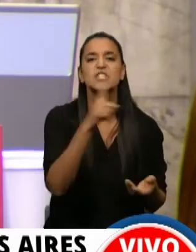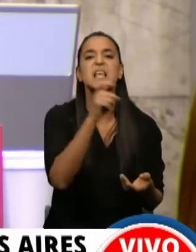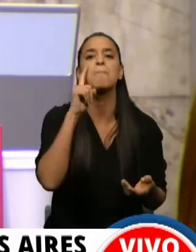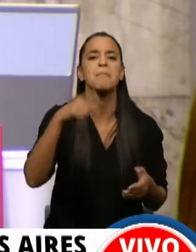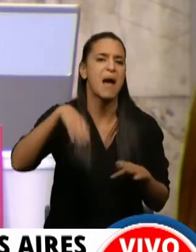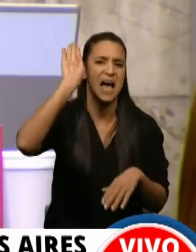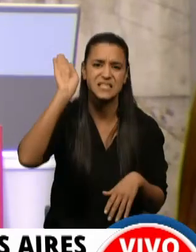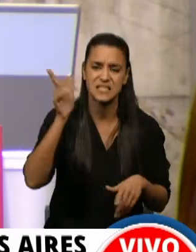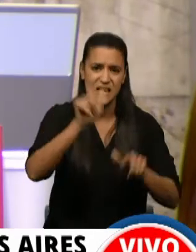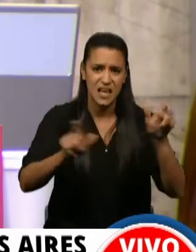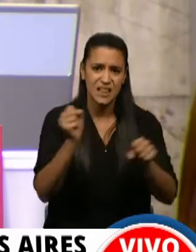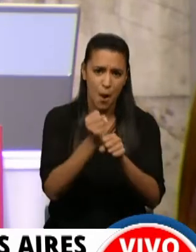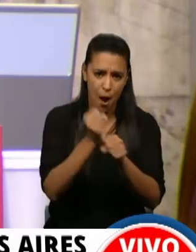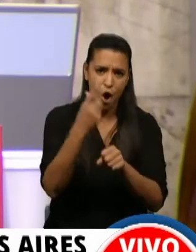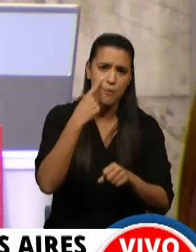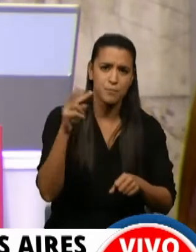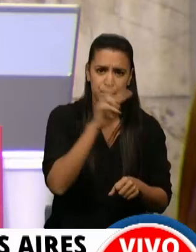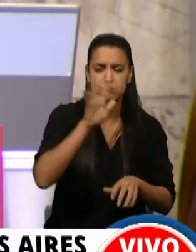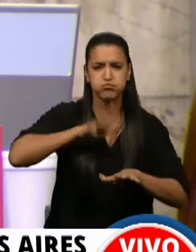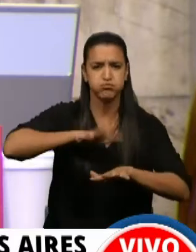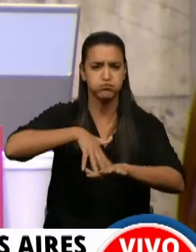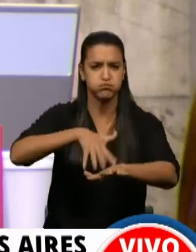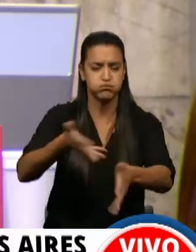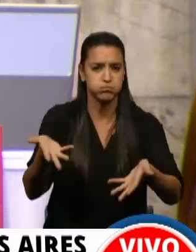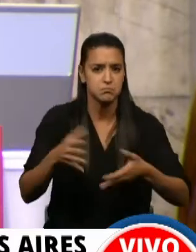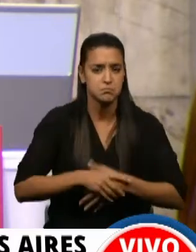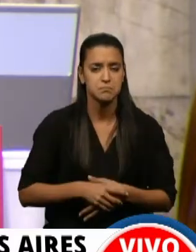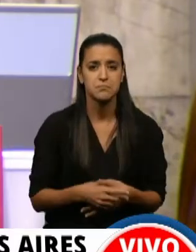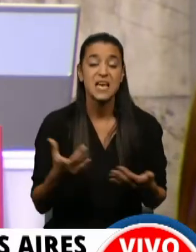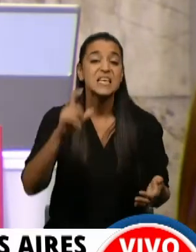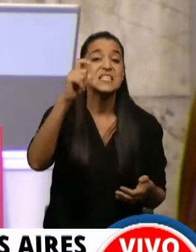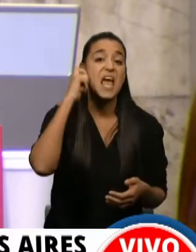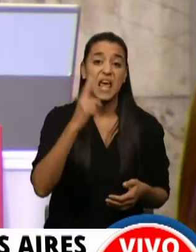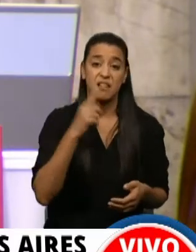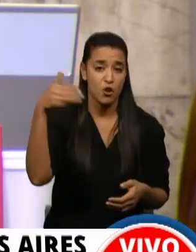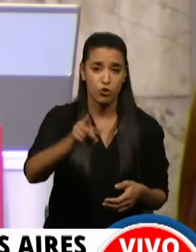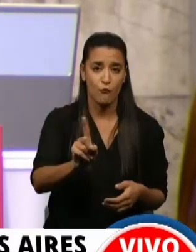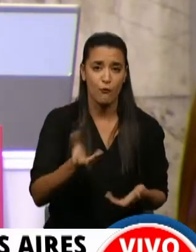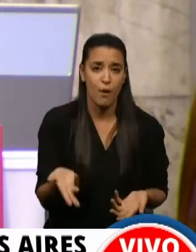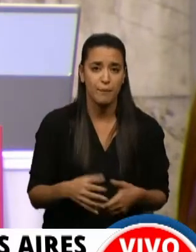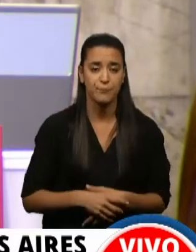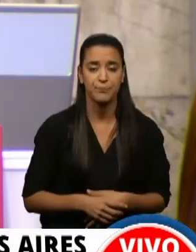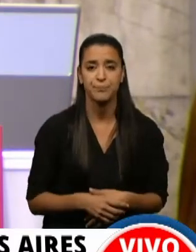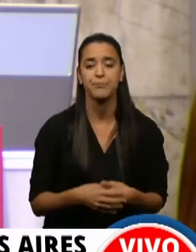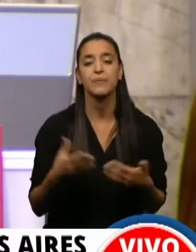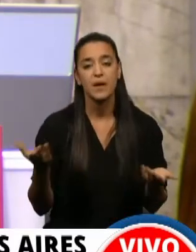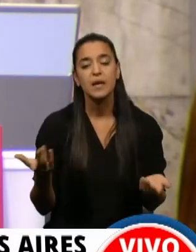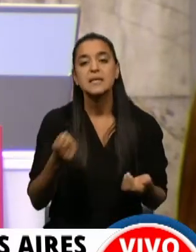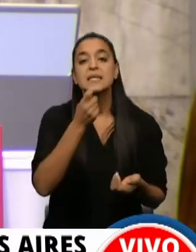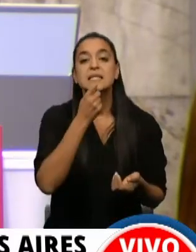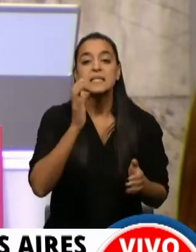100.000 trabajadoras y trabajadores movilizados. La CGT ausente. Y si se trata